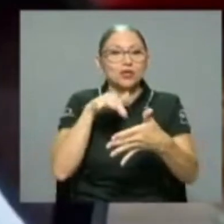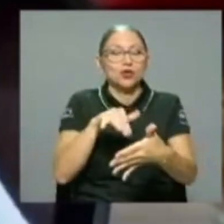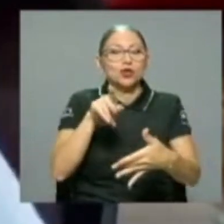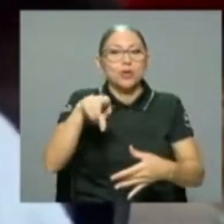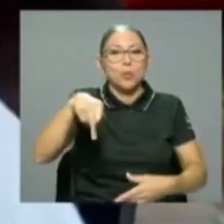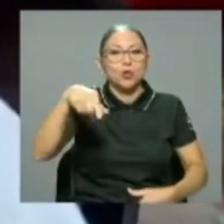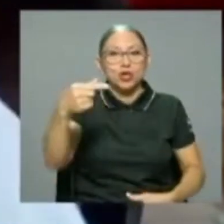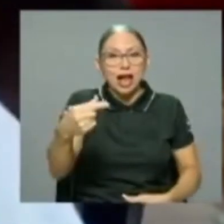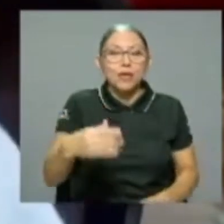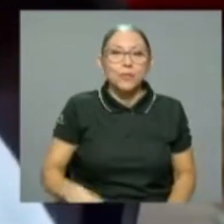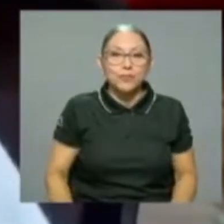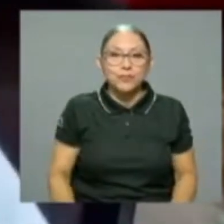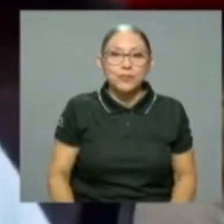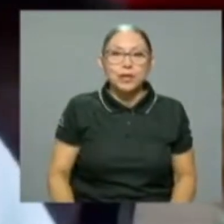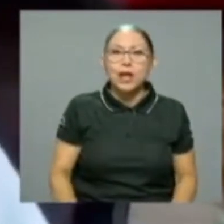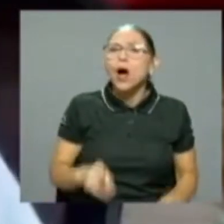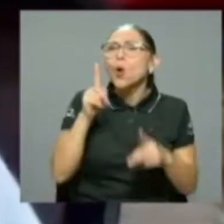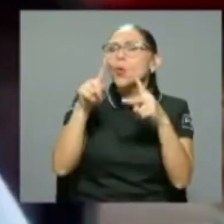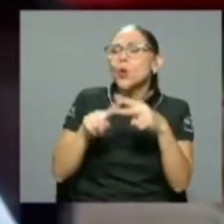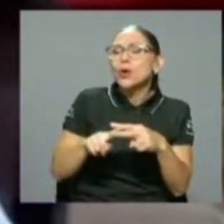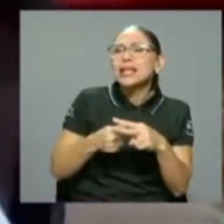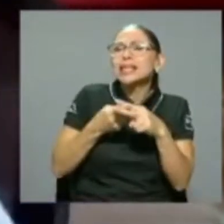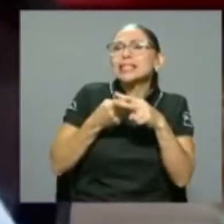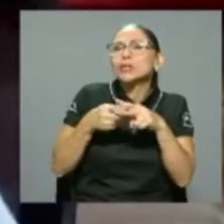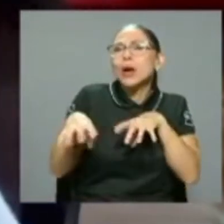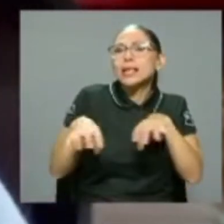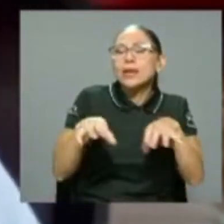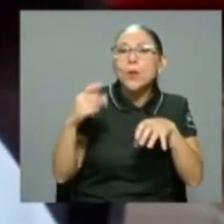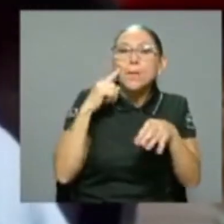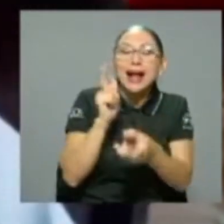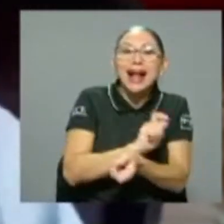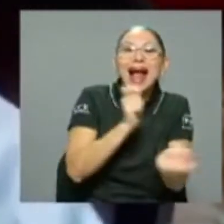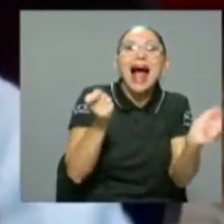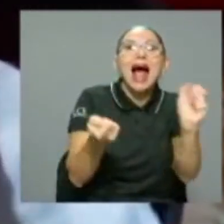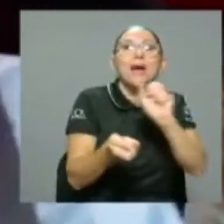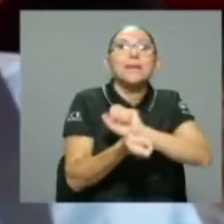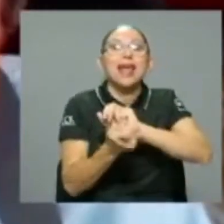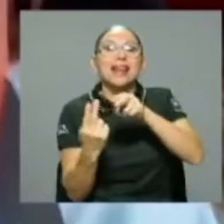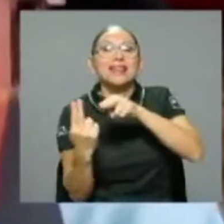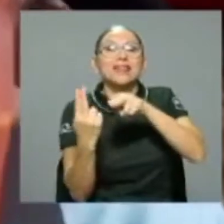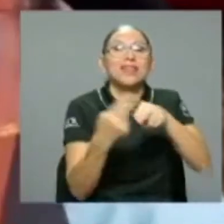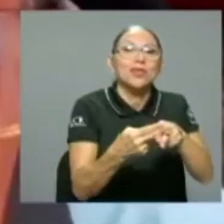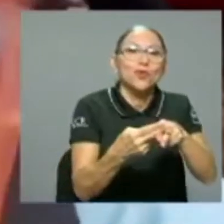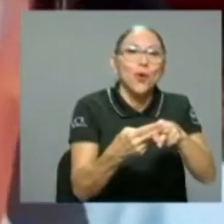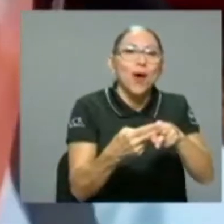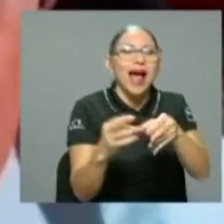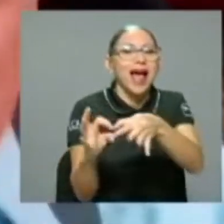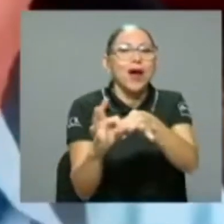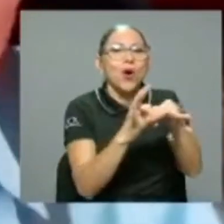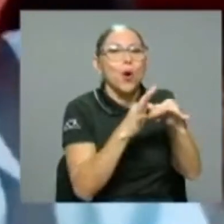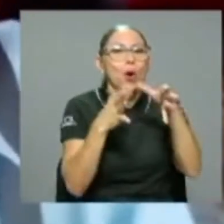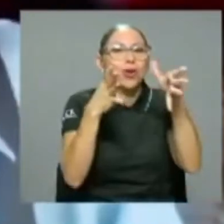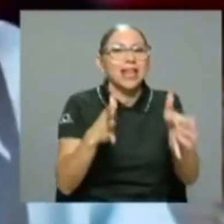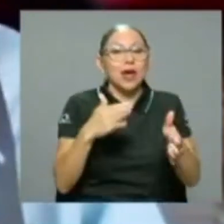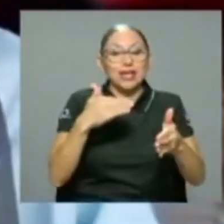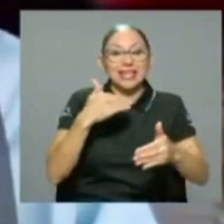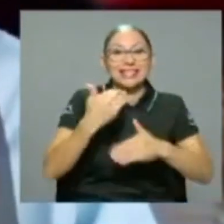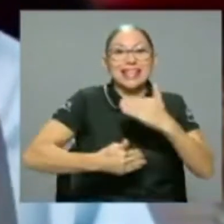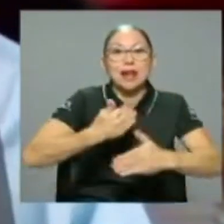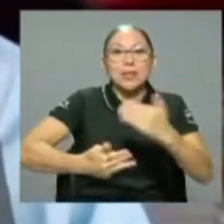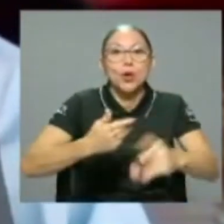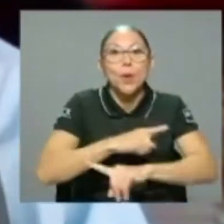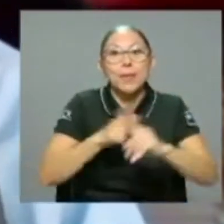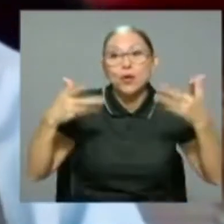Hubo una iniciativa para cambiarle el título a coordinador y se tramitó, pero cuando se tramitó ya a mí me habían